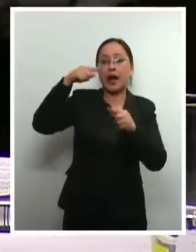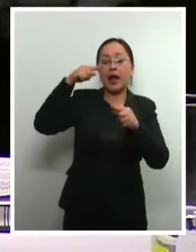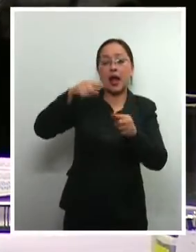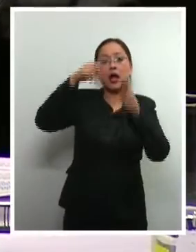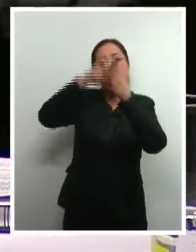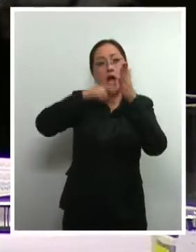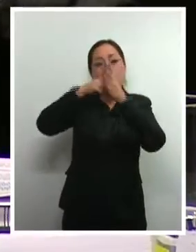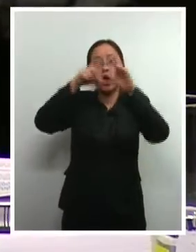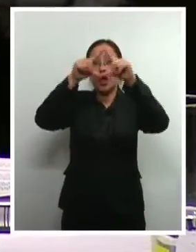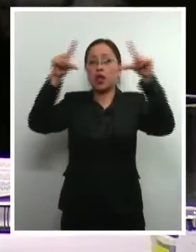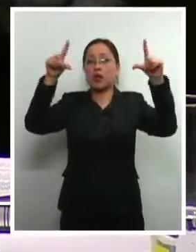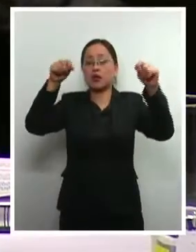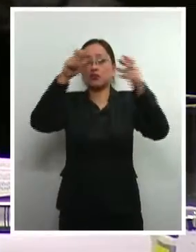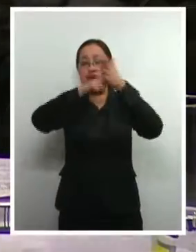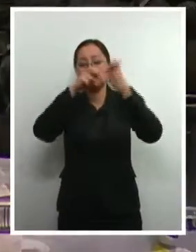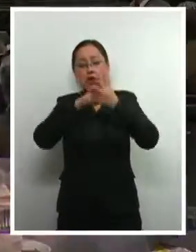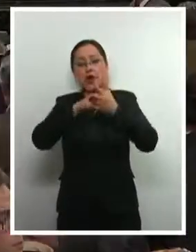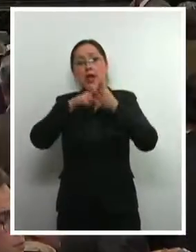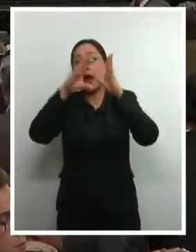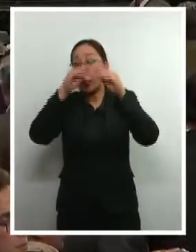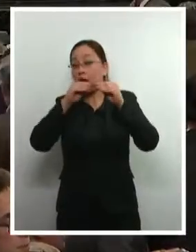tablero.